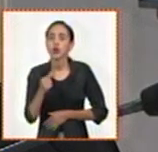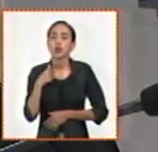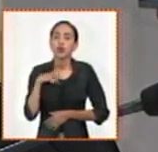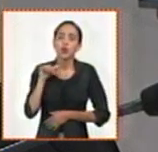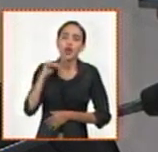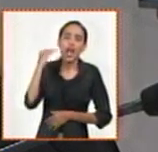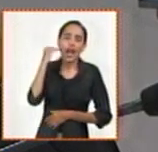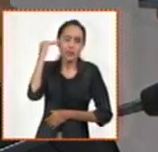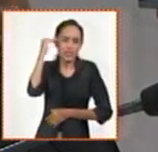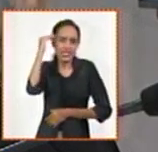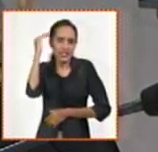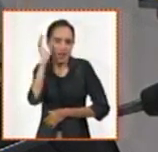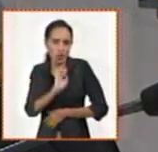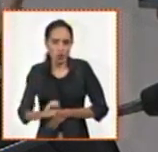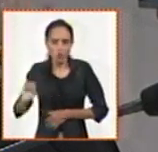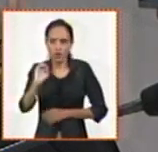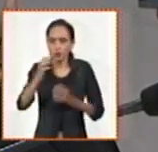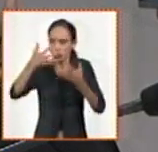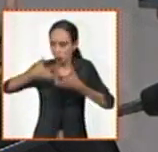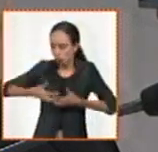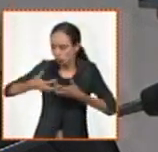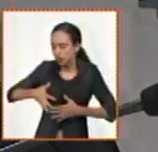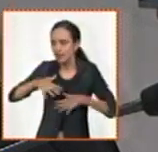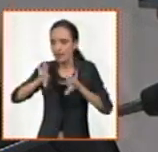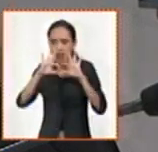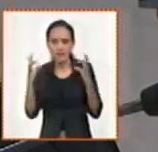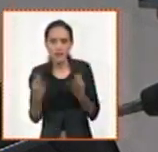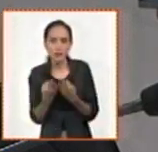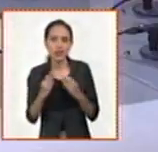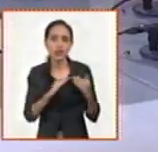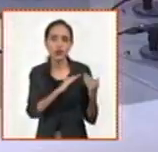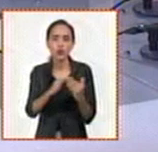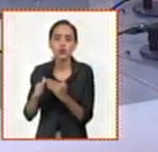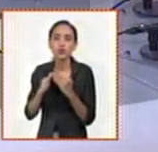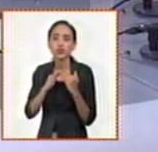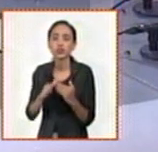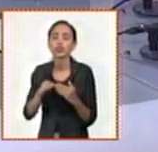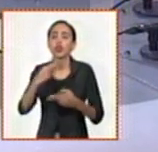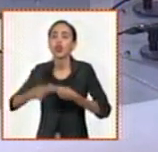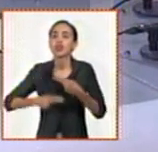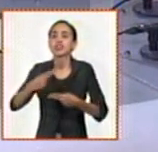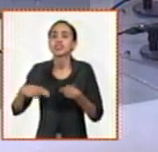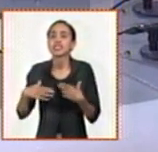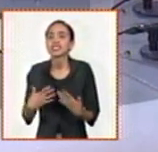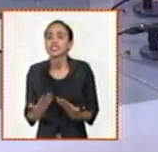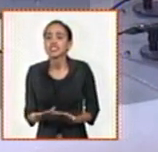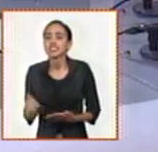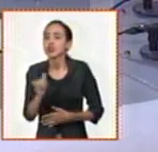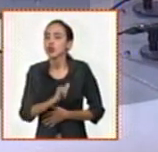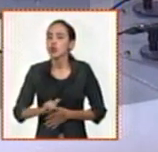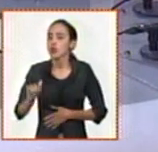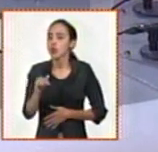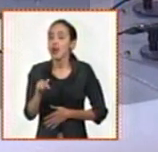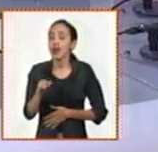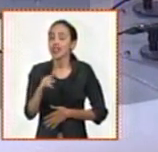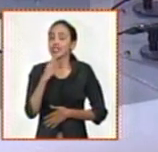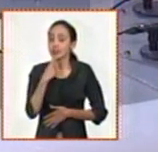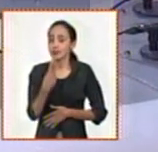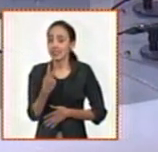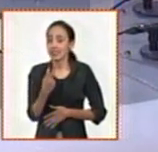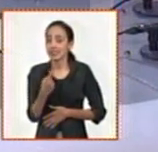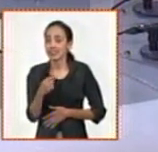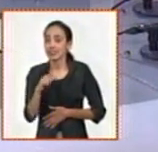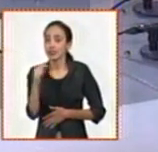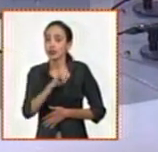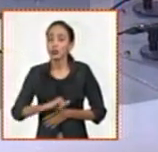capacidad organizativa y productiva de la familia, de las comunidades, pues lo que se hace es generar una dependencia profunda y el